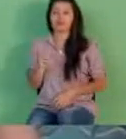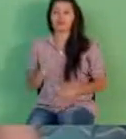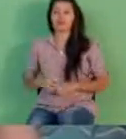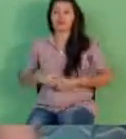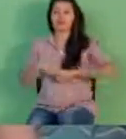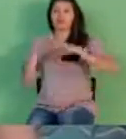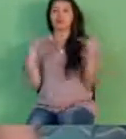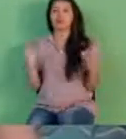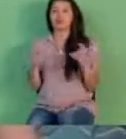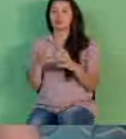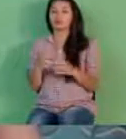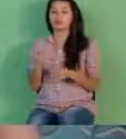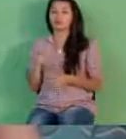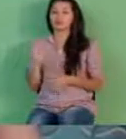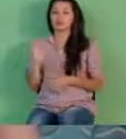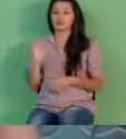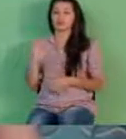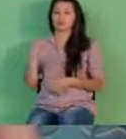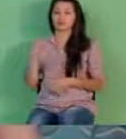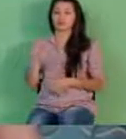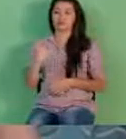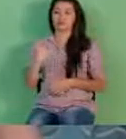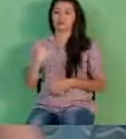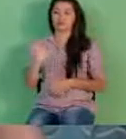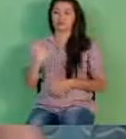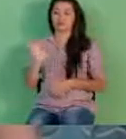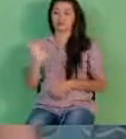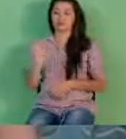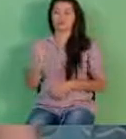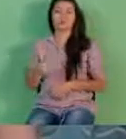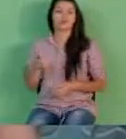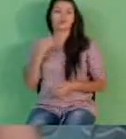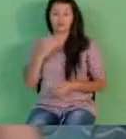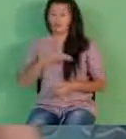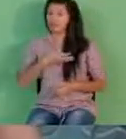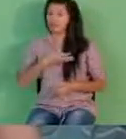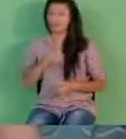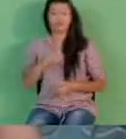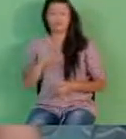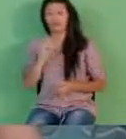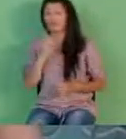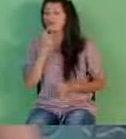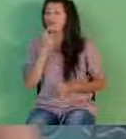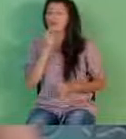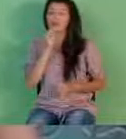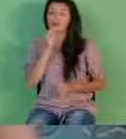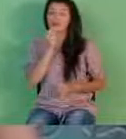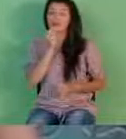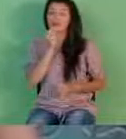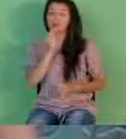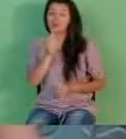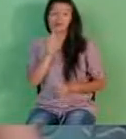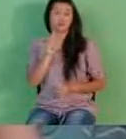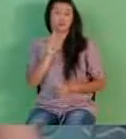pólvora sino por a las mamitas hay que recordarles primero ser mamá no es fácil segundo ser mamá es una